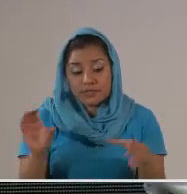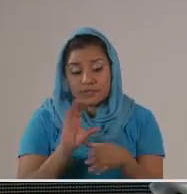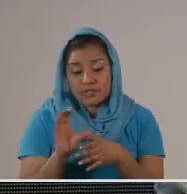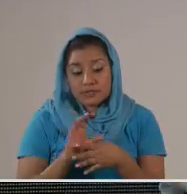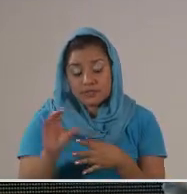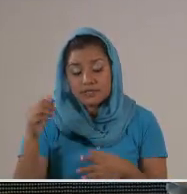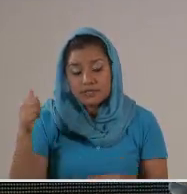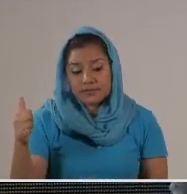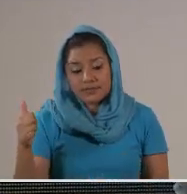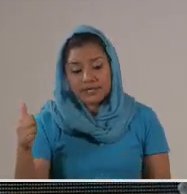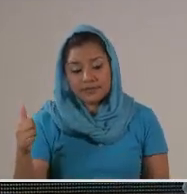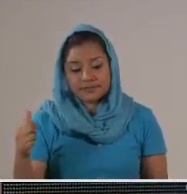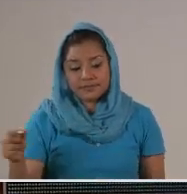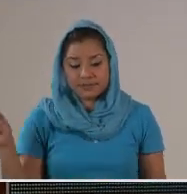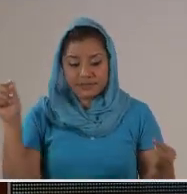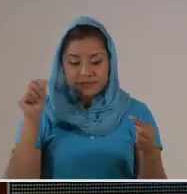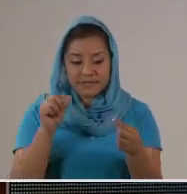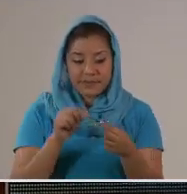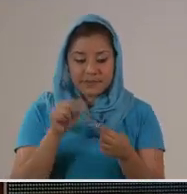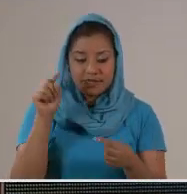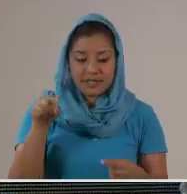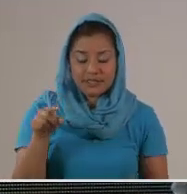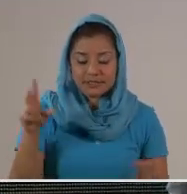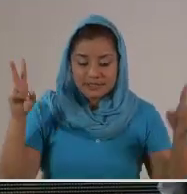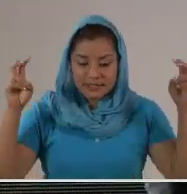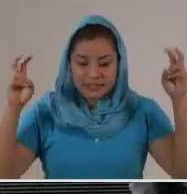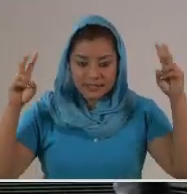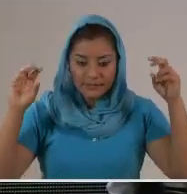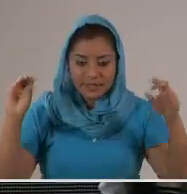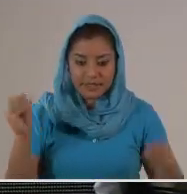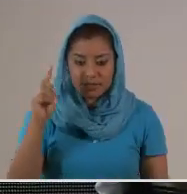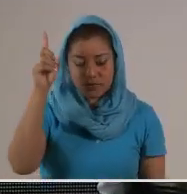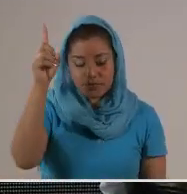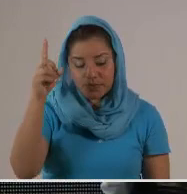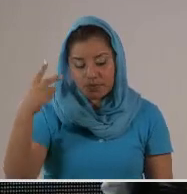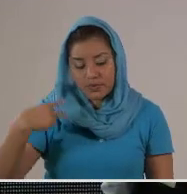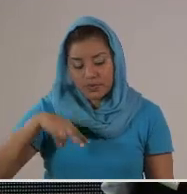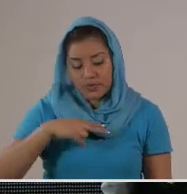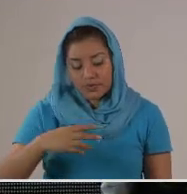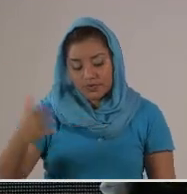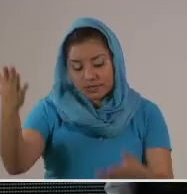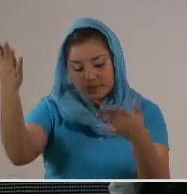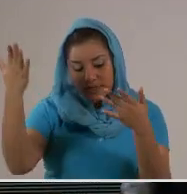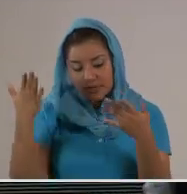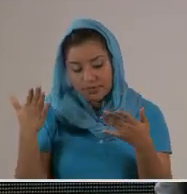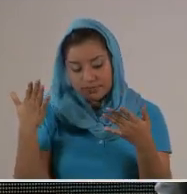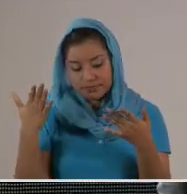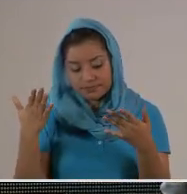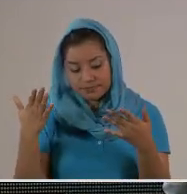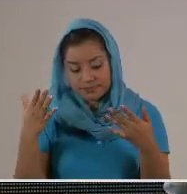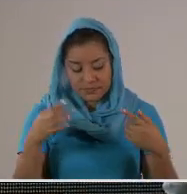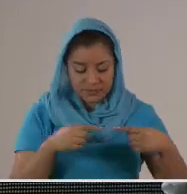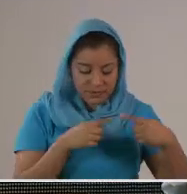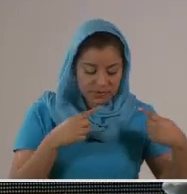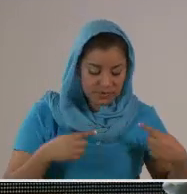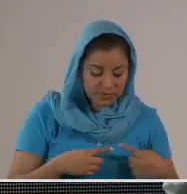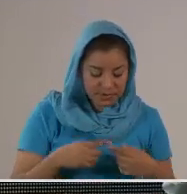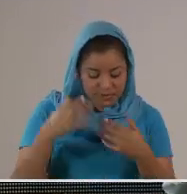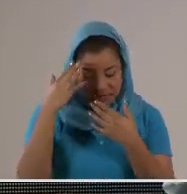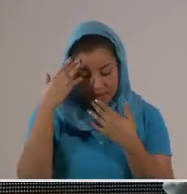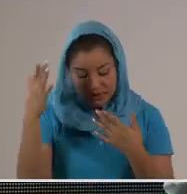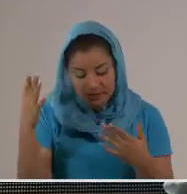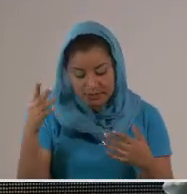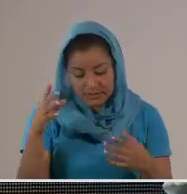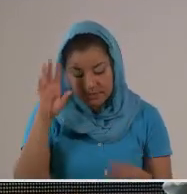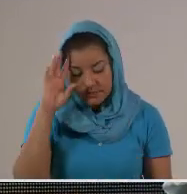agrada específicamente en este tema que que que tú nos has estado poniendo en nuestro corazón gracias señor